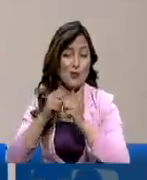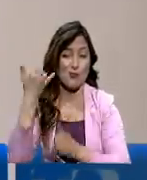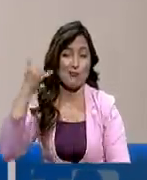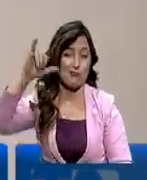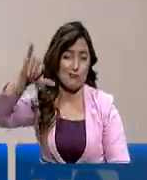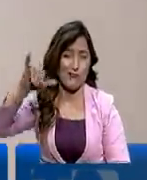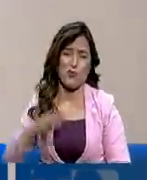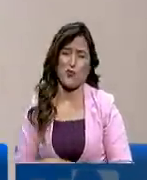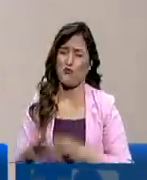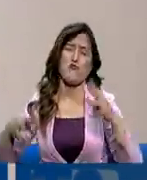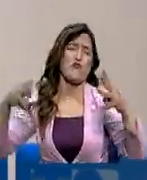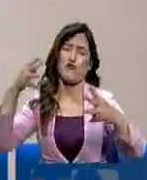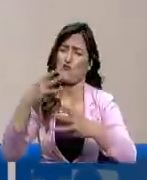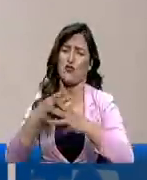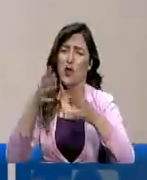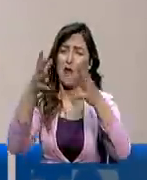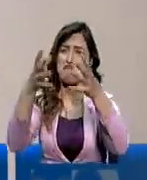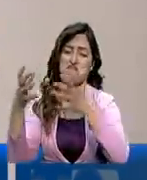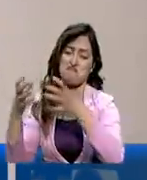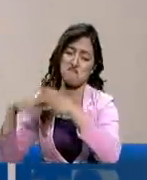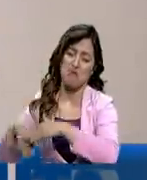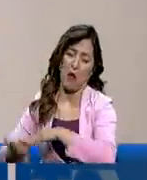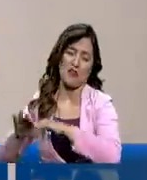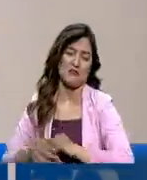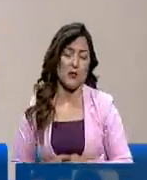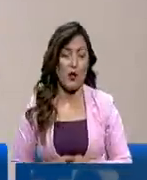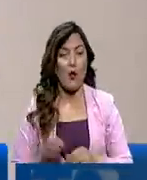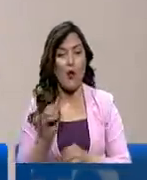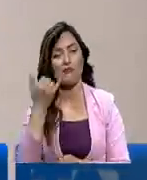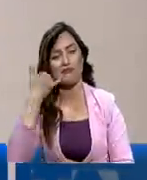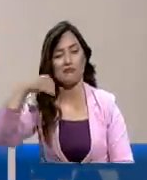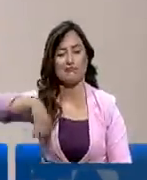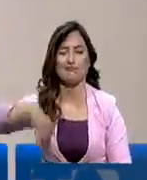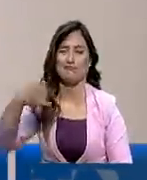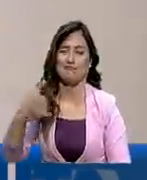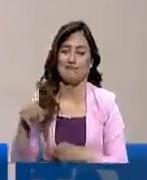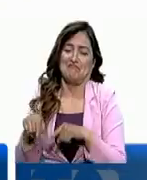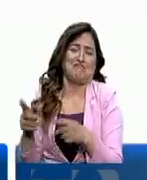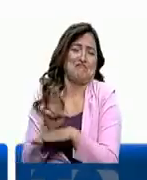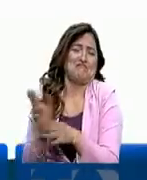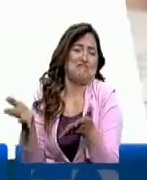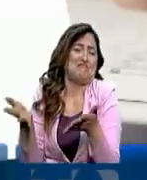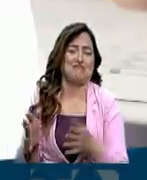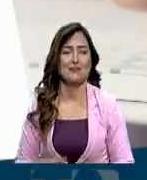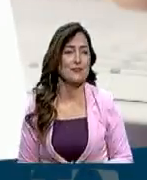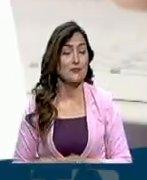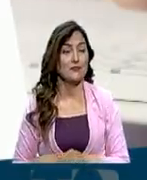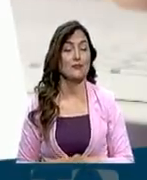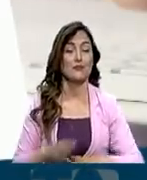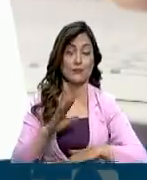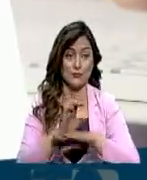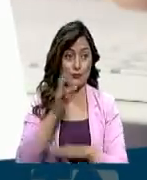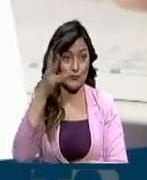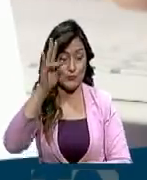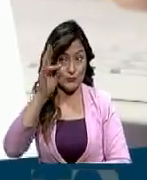cabinas telefónicas, sino también con líneas de telefonía fija, que son las telefonías que tenemos en los hogares. En el país hay